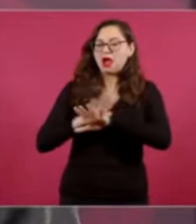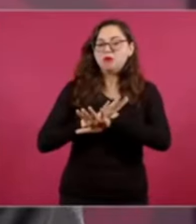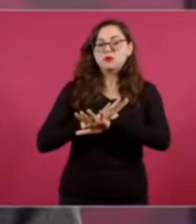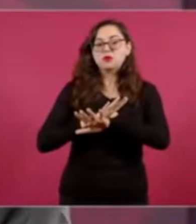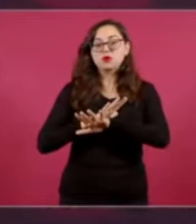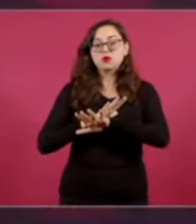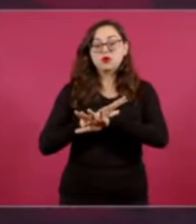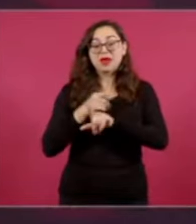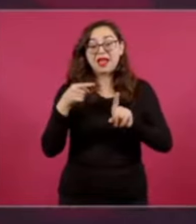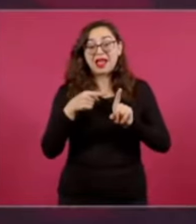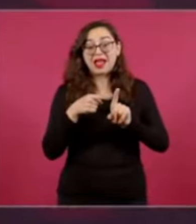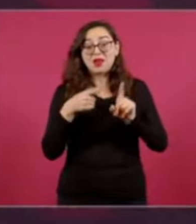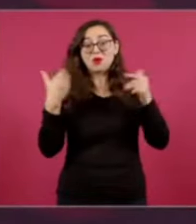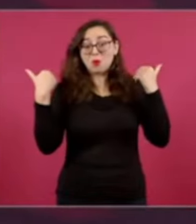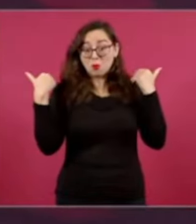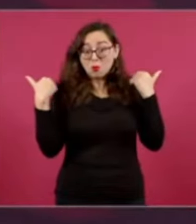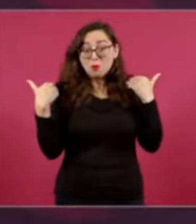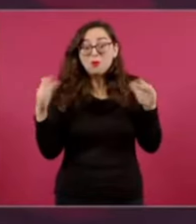tendríamos